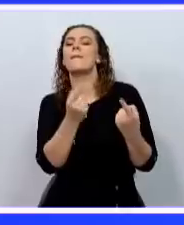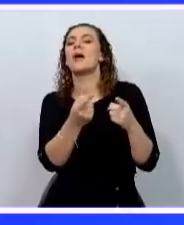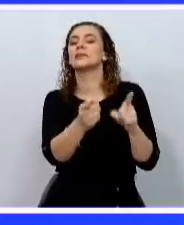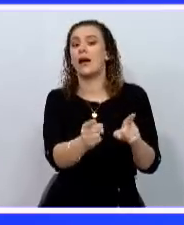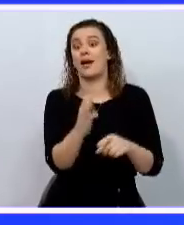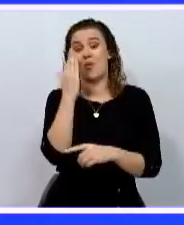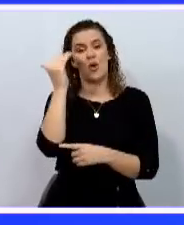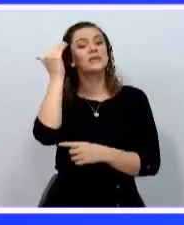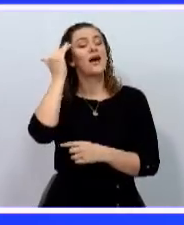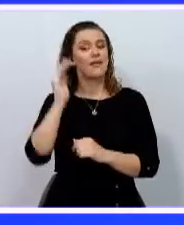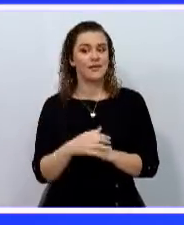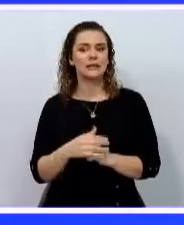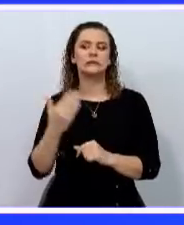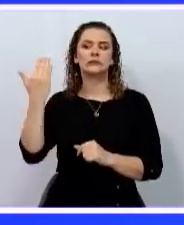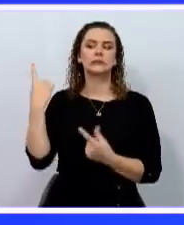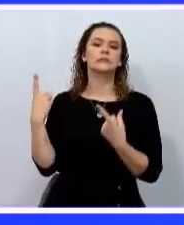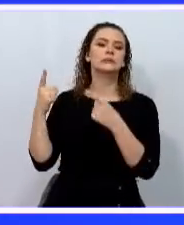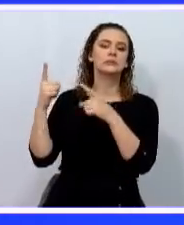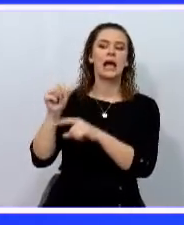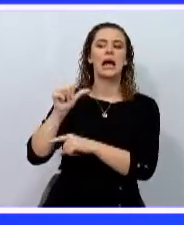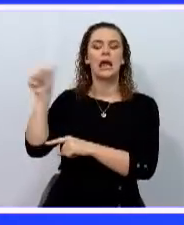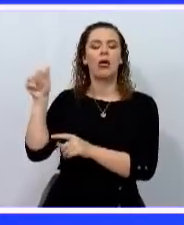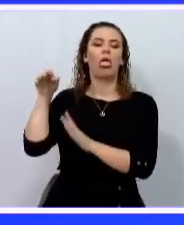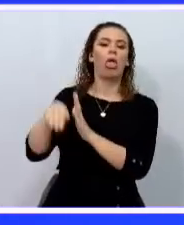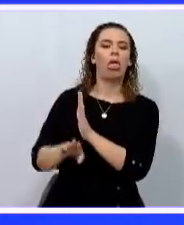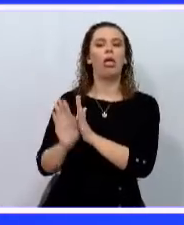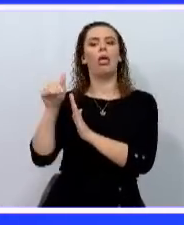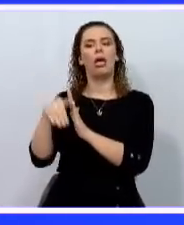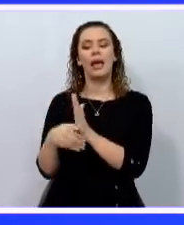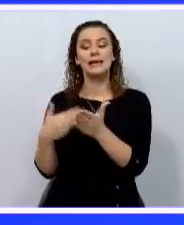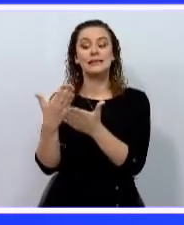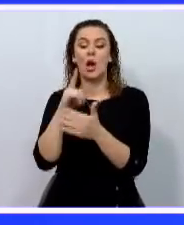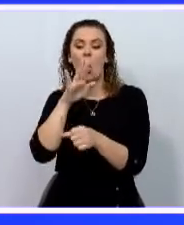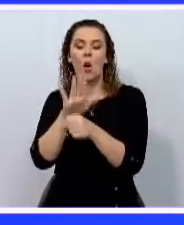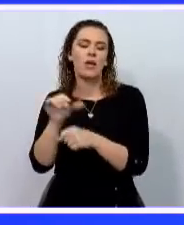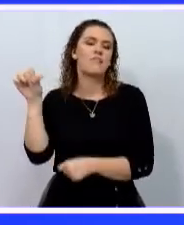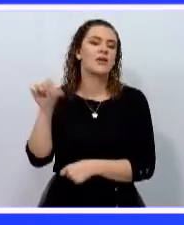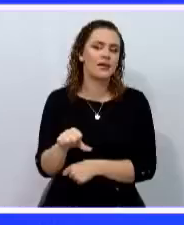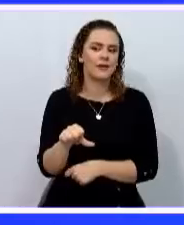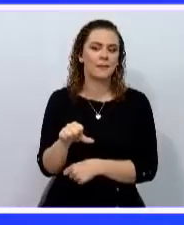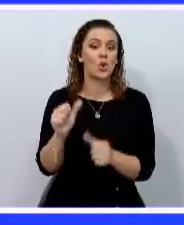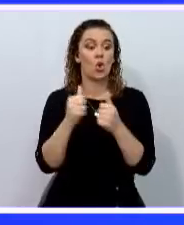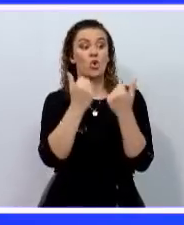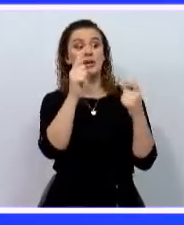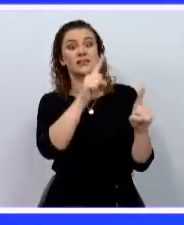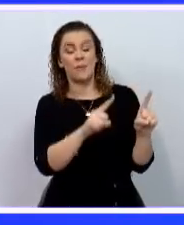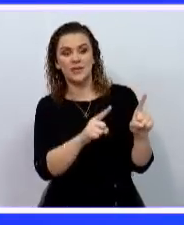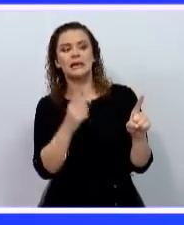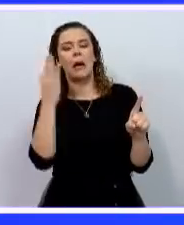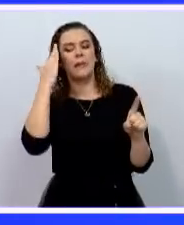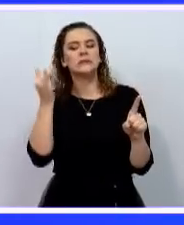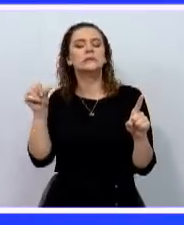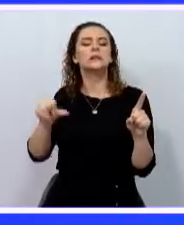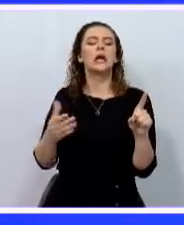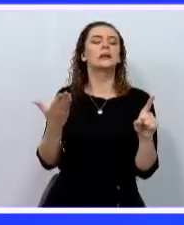pasar porque sabía los antecedentes con que la liga deportiva Alajuelense llegaba este compromiso más que todo contra el deportivo Saprissa